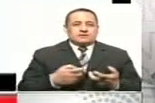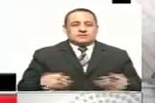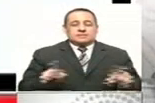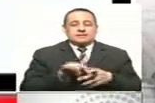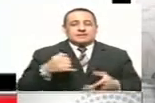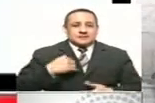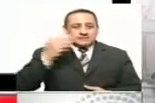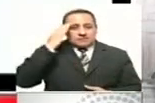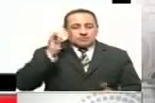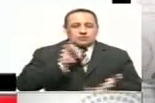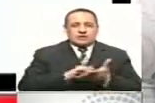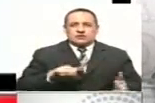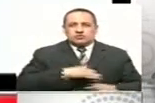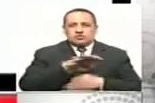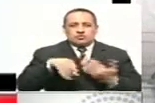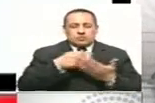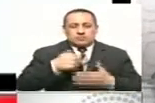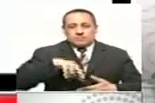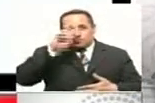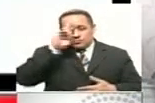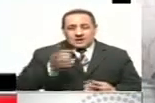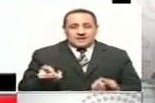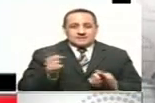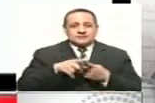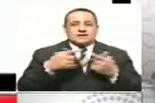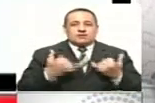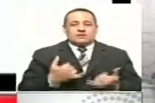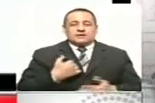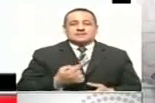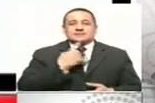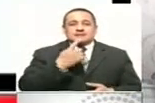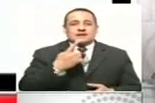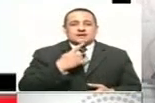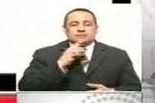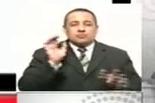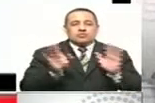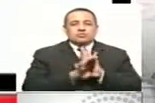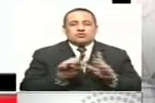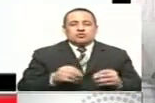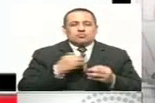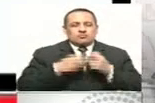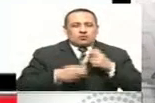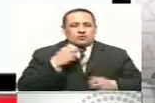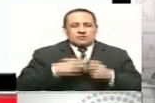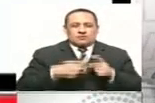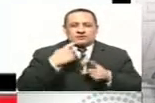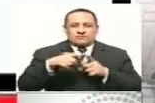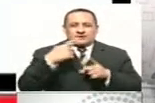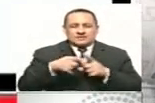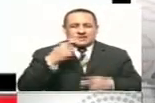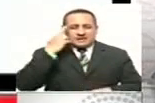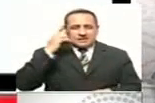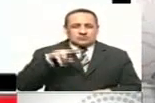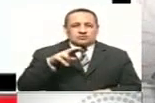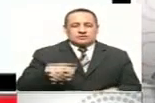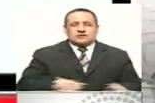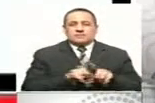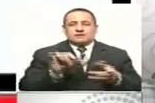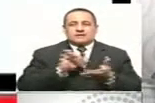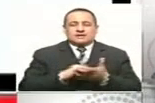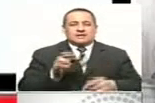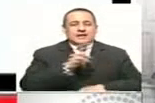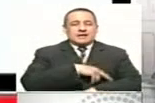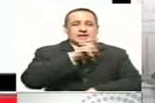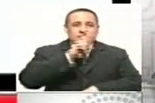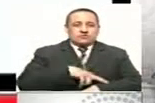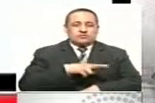sabemos nosotros que todo el país ahora mismo está con conflictos por diferentes motivos, sobre todo en las